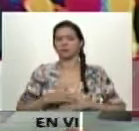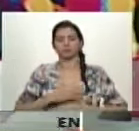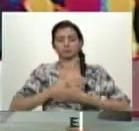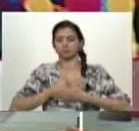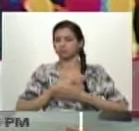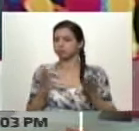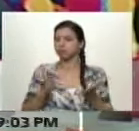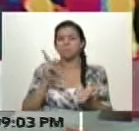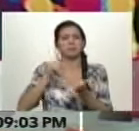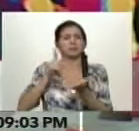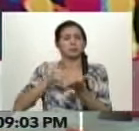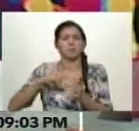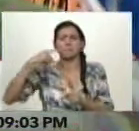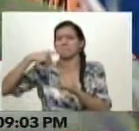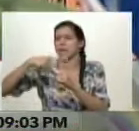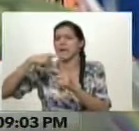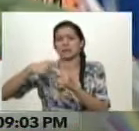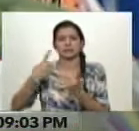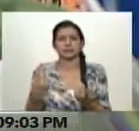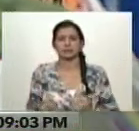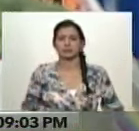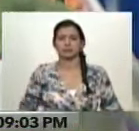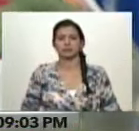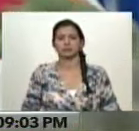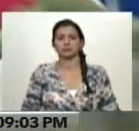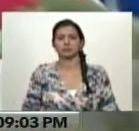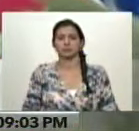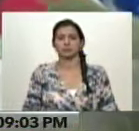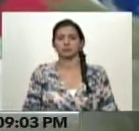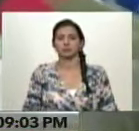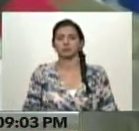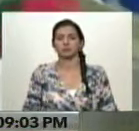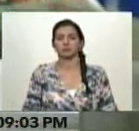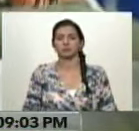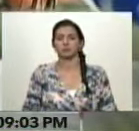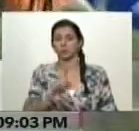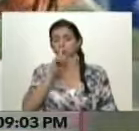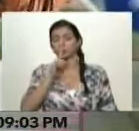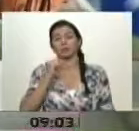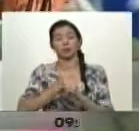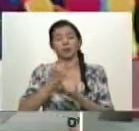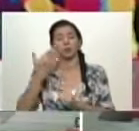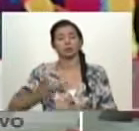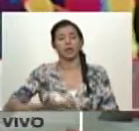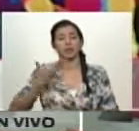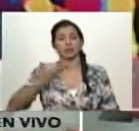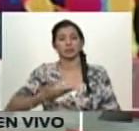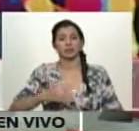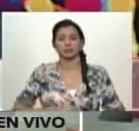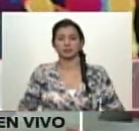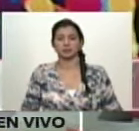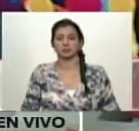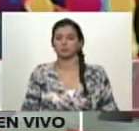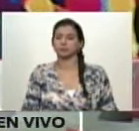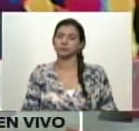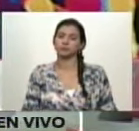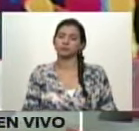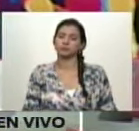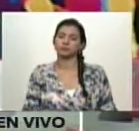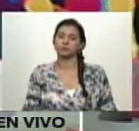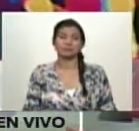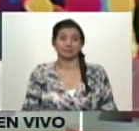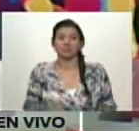de participación. Así que creo que es una de las tareas más importantes, ir a